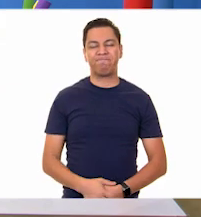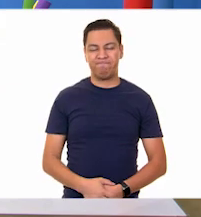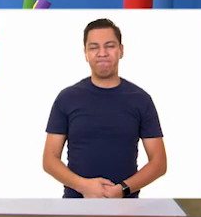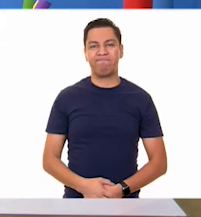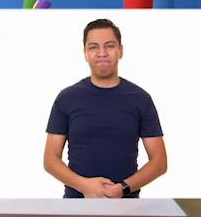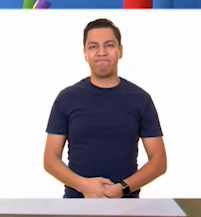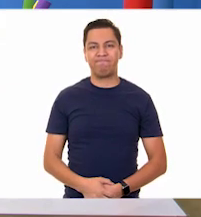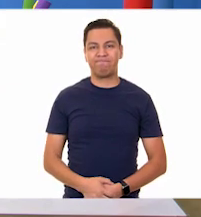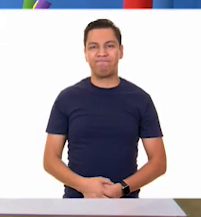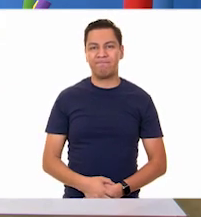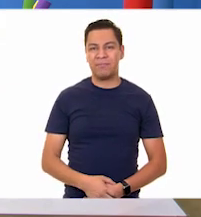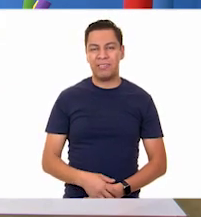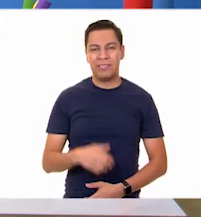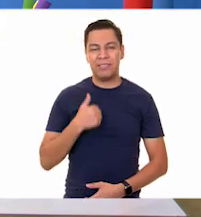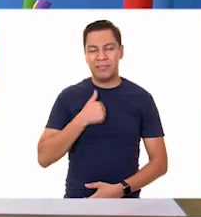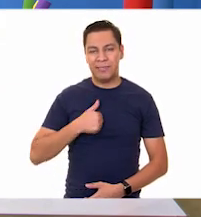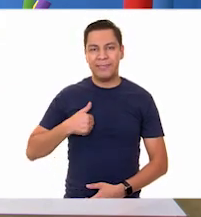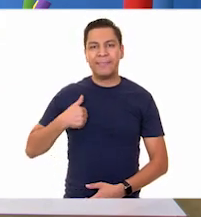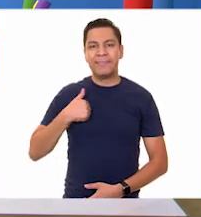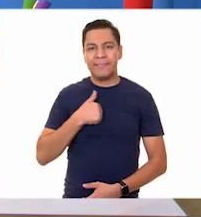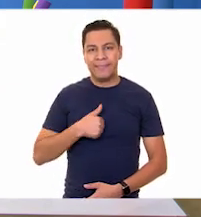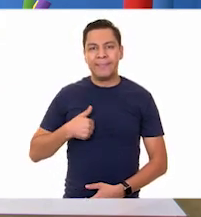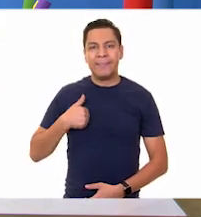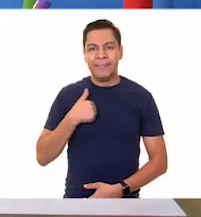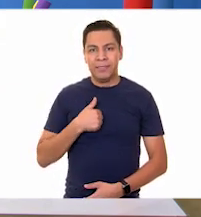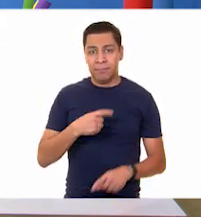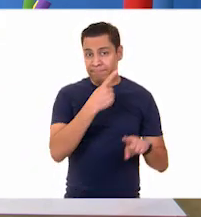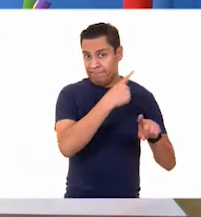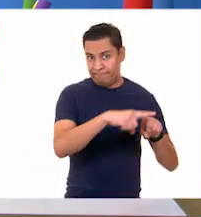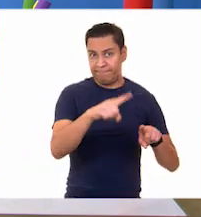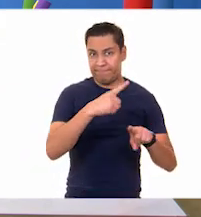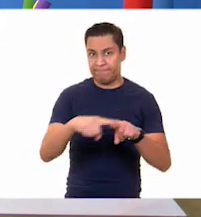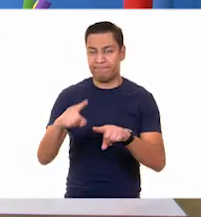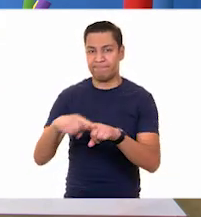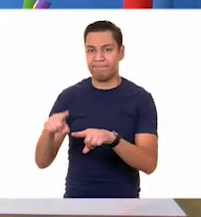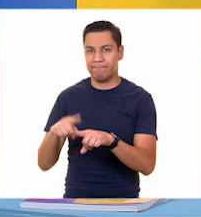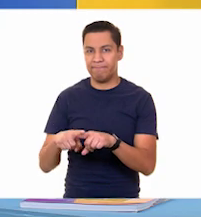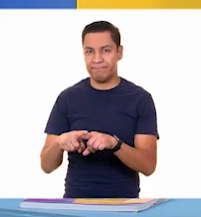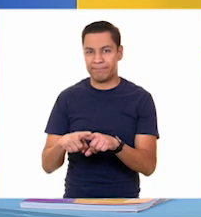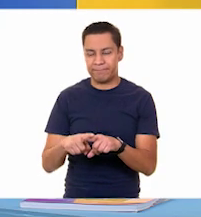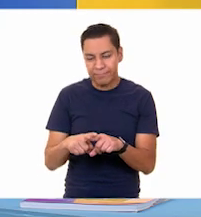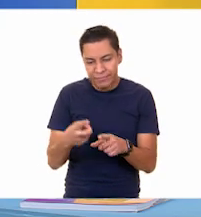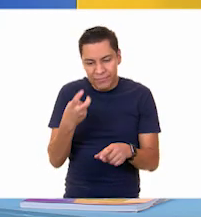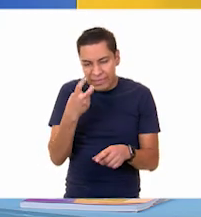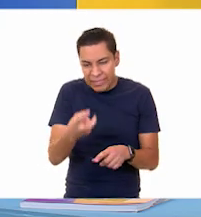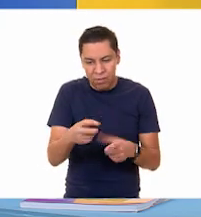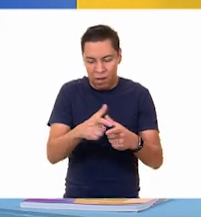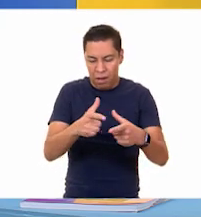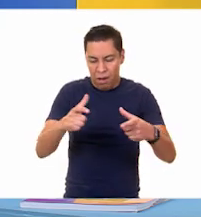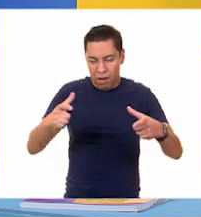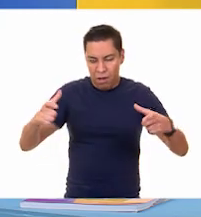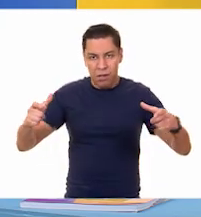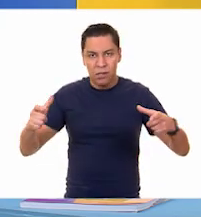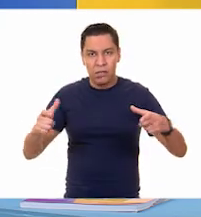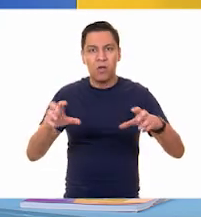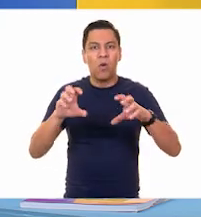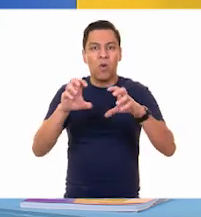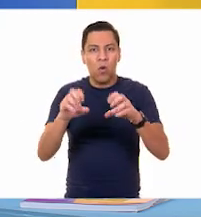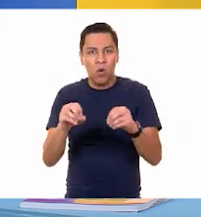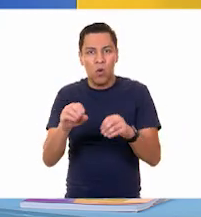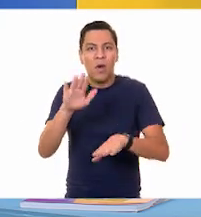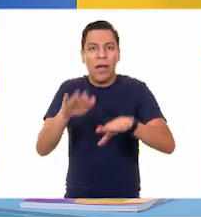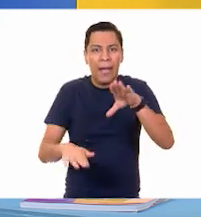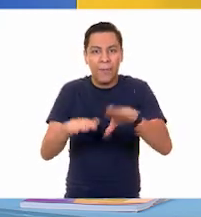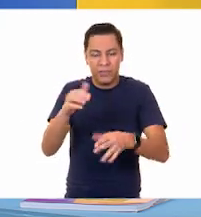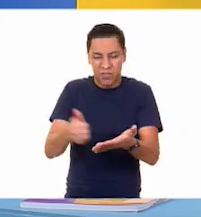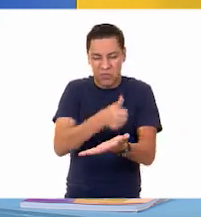y los recursos naturales están mediados por múltiples factores. El acelerado crecimiento demográfico y la distribución dispareja de la población